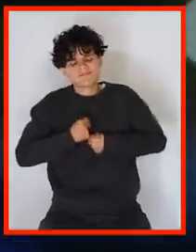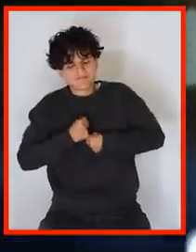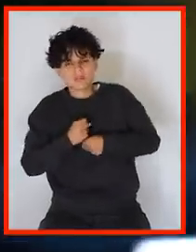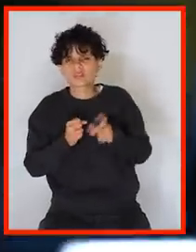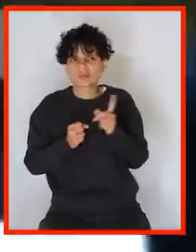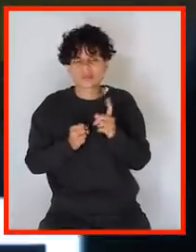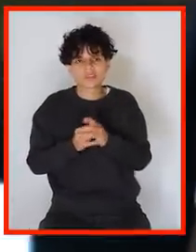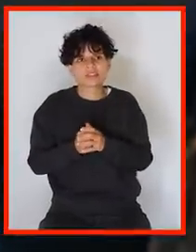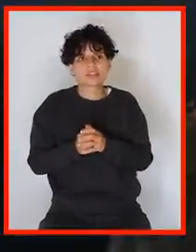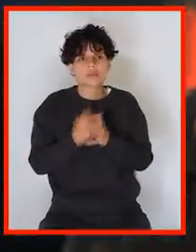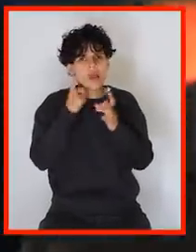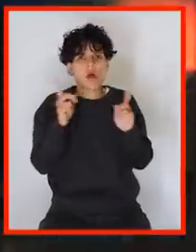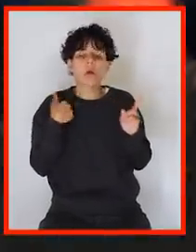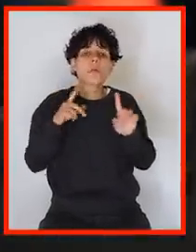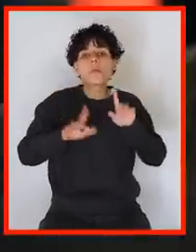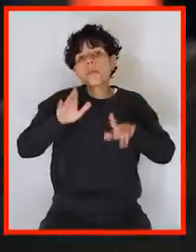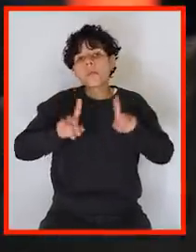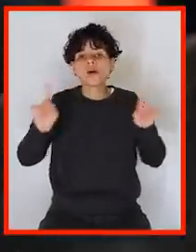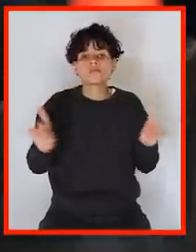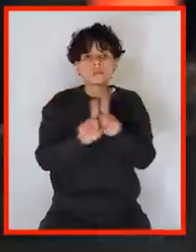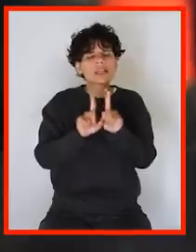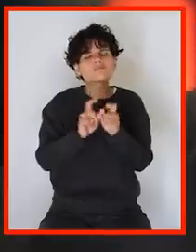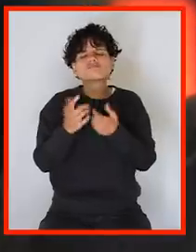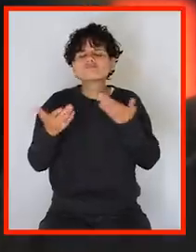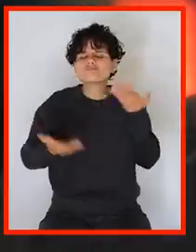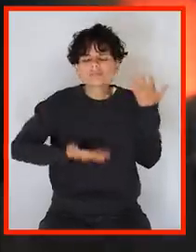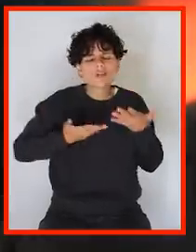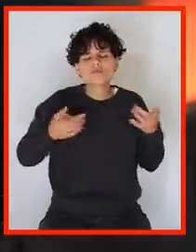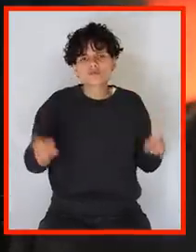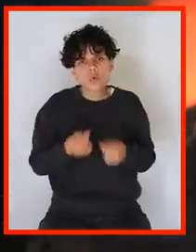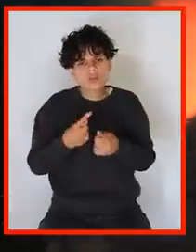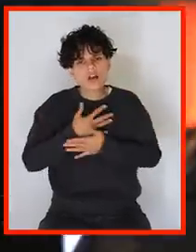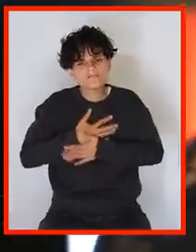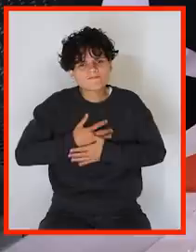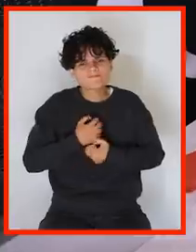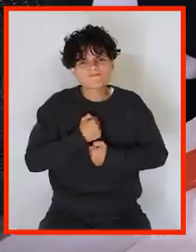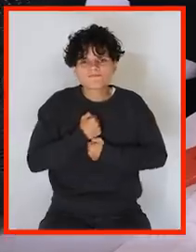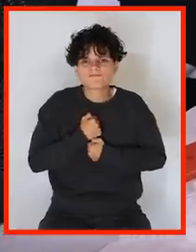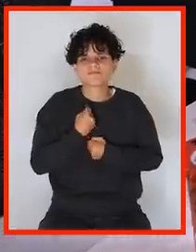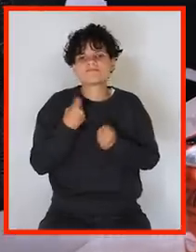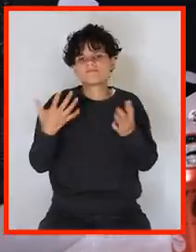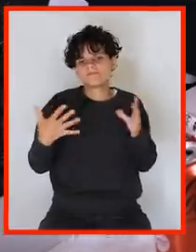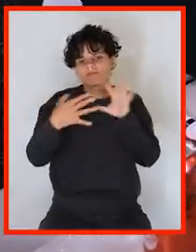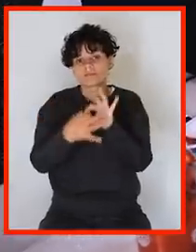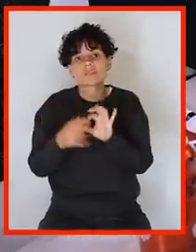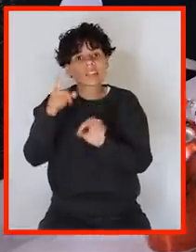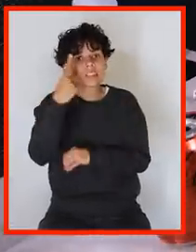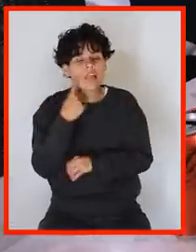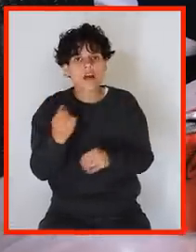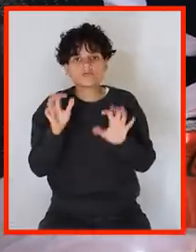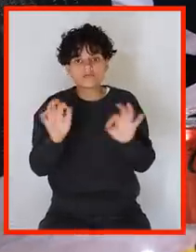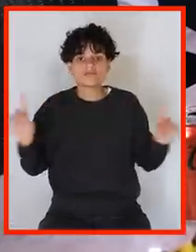somos. Pero las veces que compartimos mucho la música de corazón, hermano. Ese día nos juntamos en